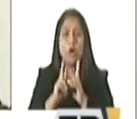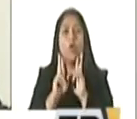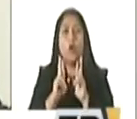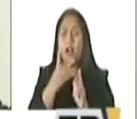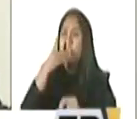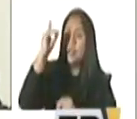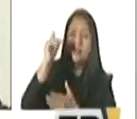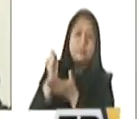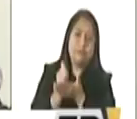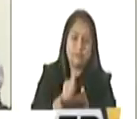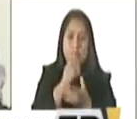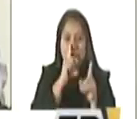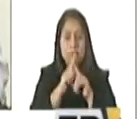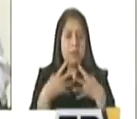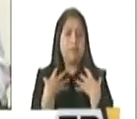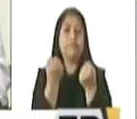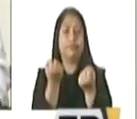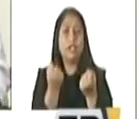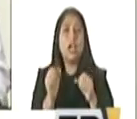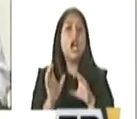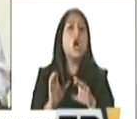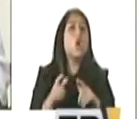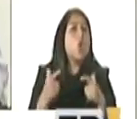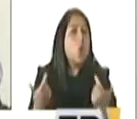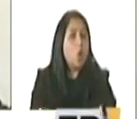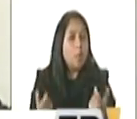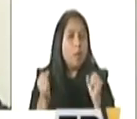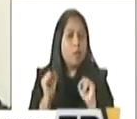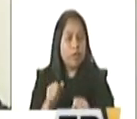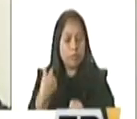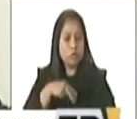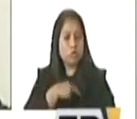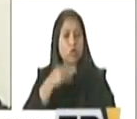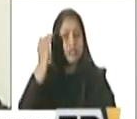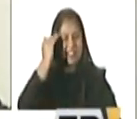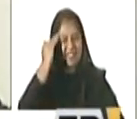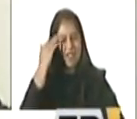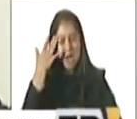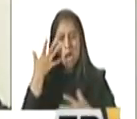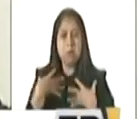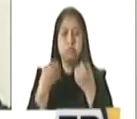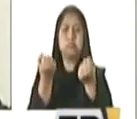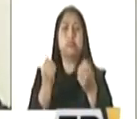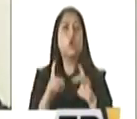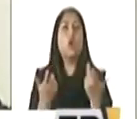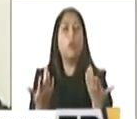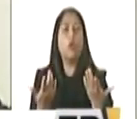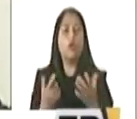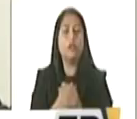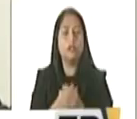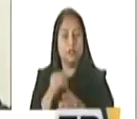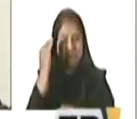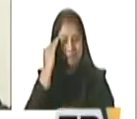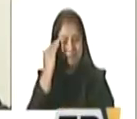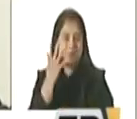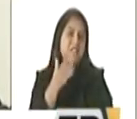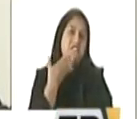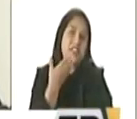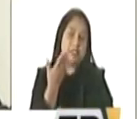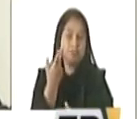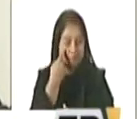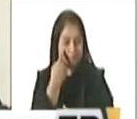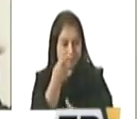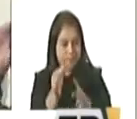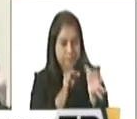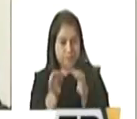recuperar. ¿Cómo logramos saber nosotros que están recuperados? Pues es sencillo. Las personas que están y